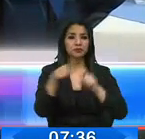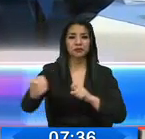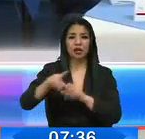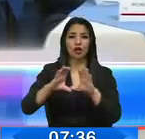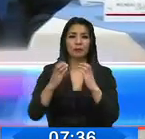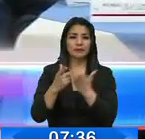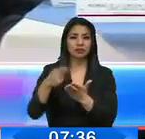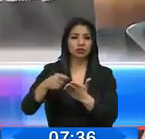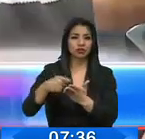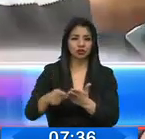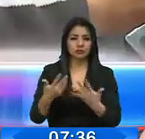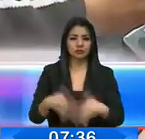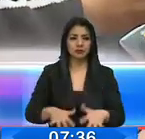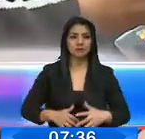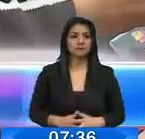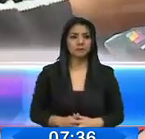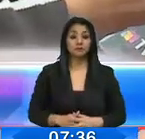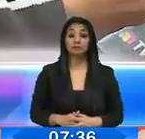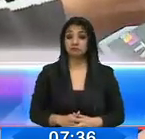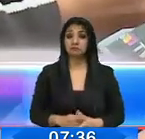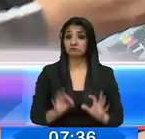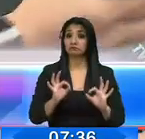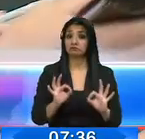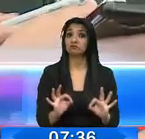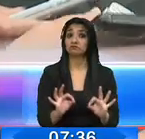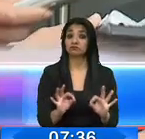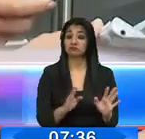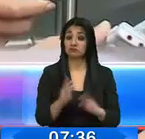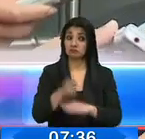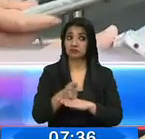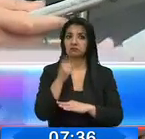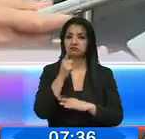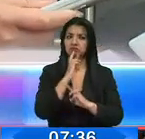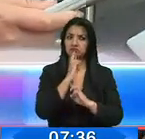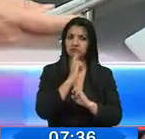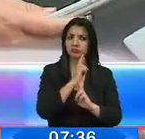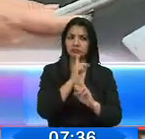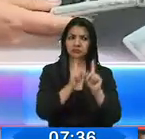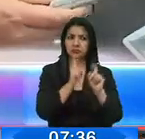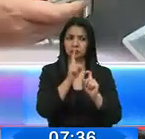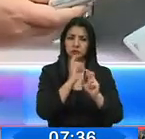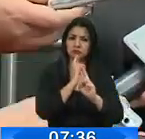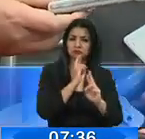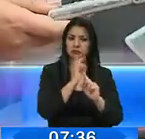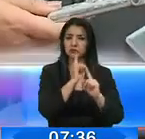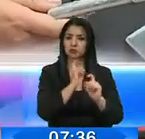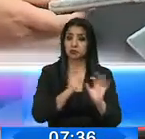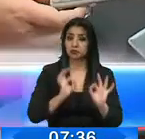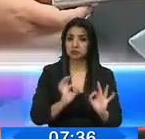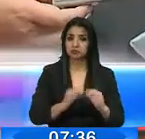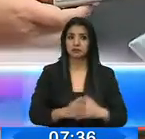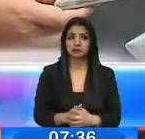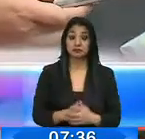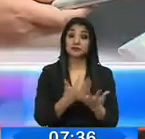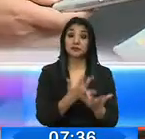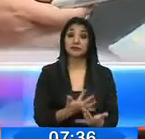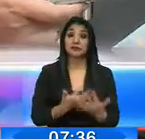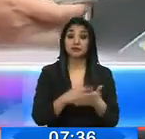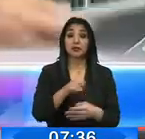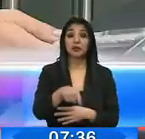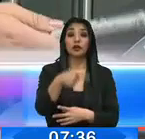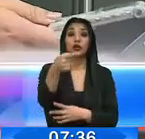comisión calificadora. Rigurosa, exigente, severa. Por lo tanto, habrá que esperar las